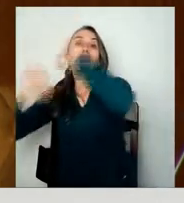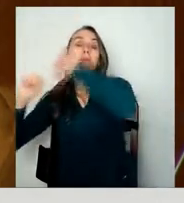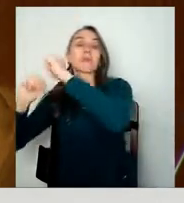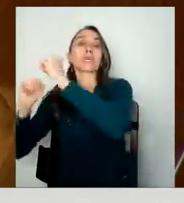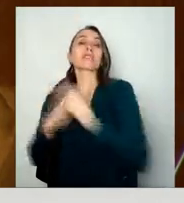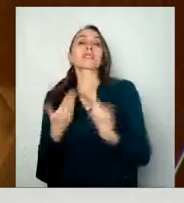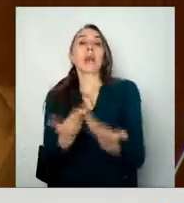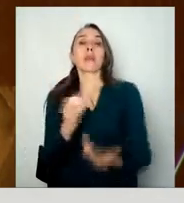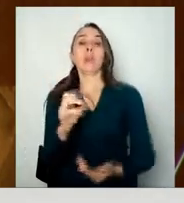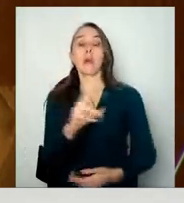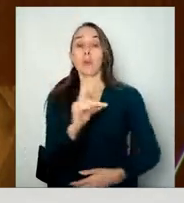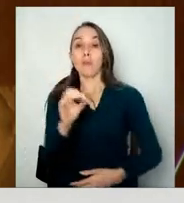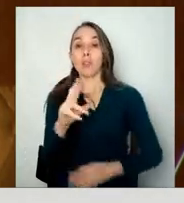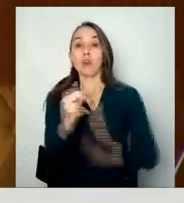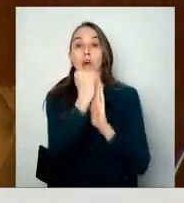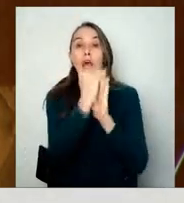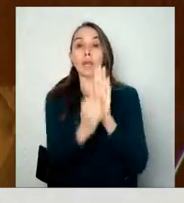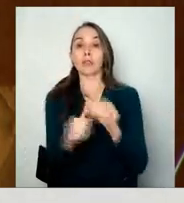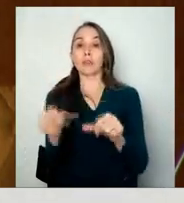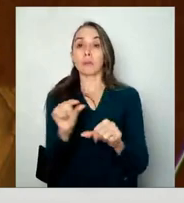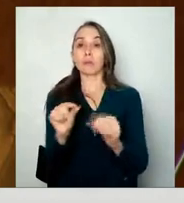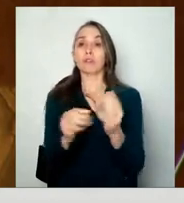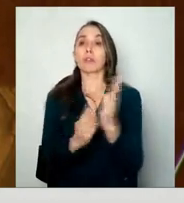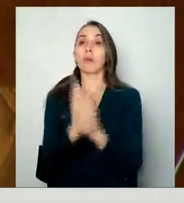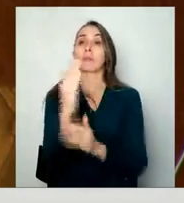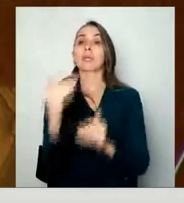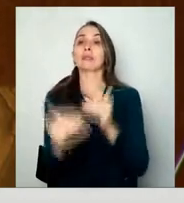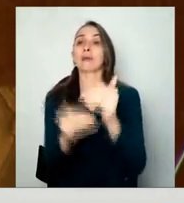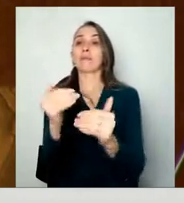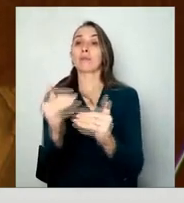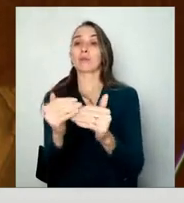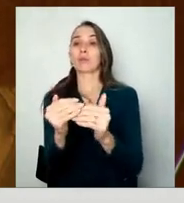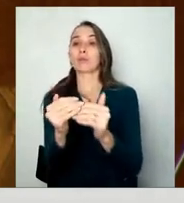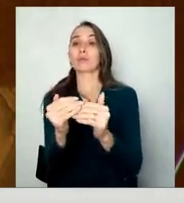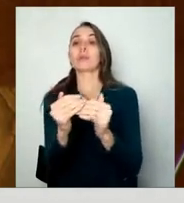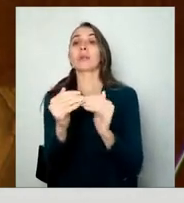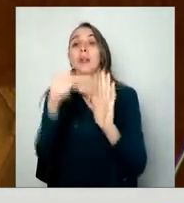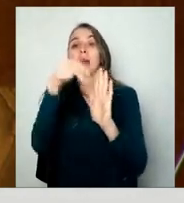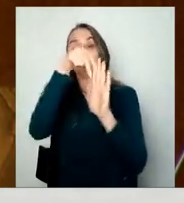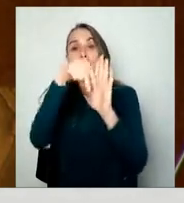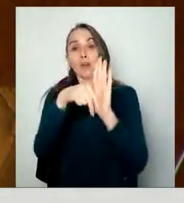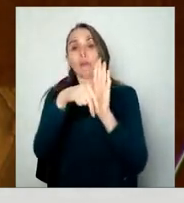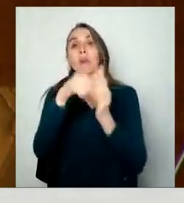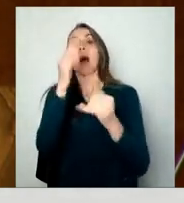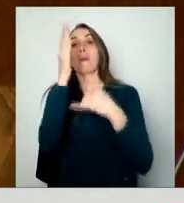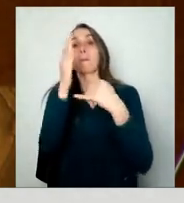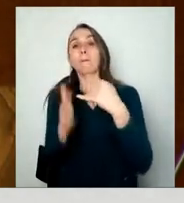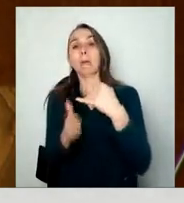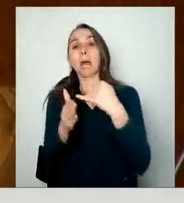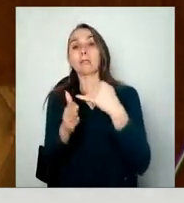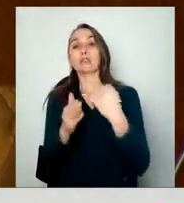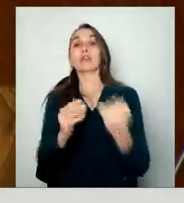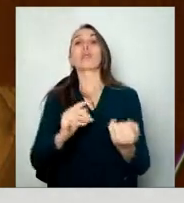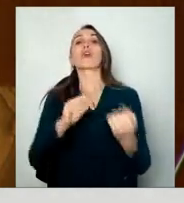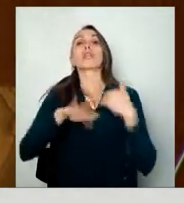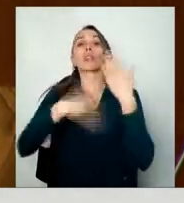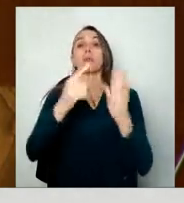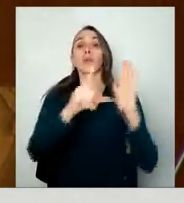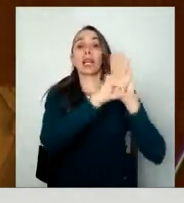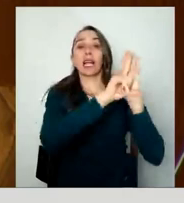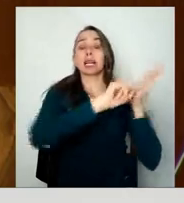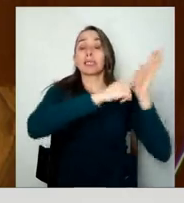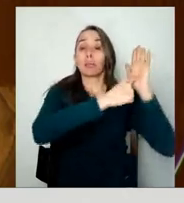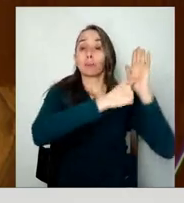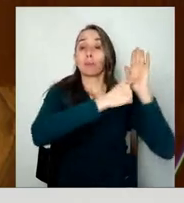el proyecto establece la entrada en vigencia de sus disposiciones y el plazo para dictar los reglamentos pertinentes